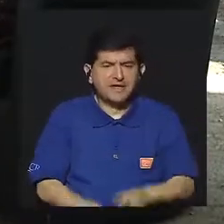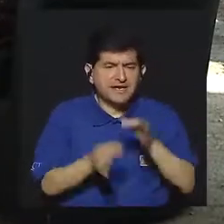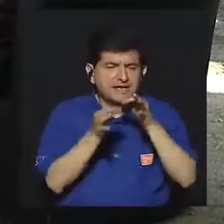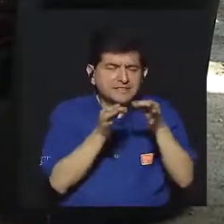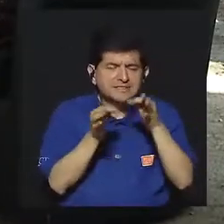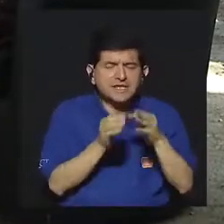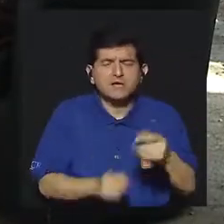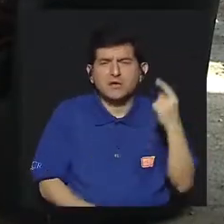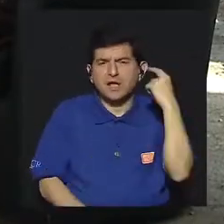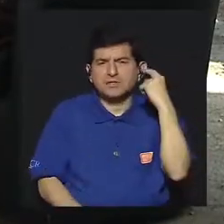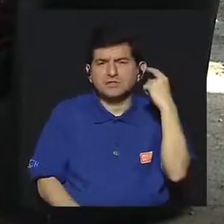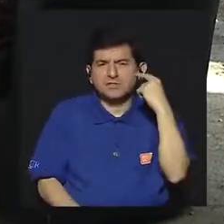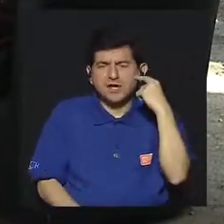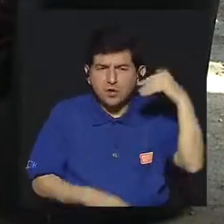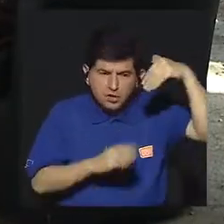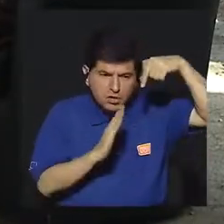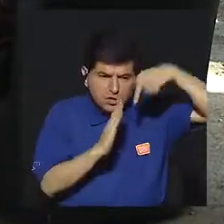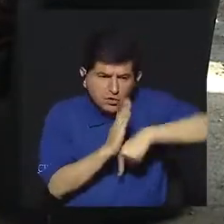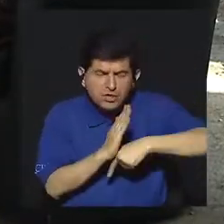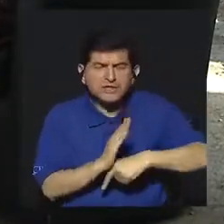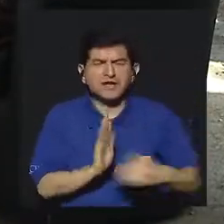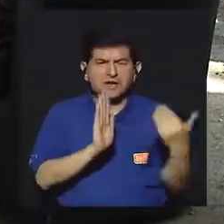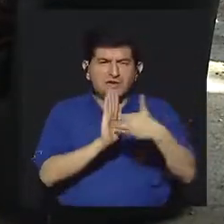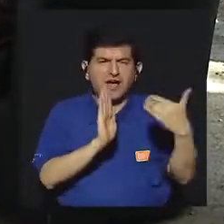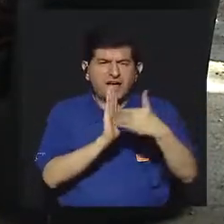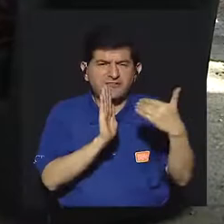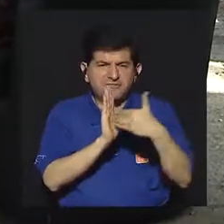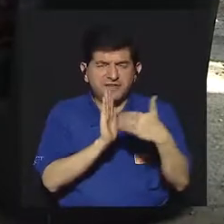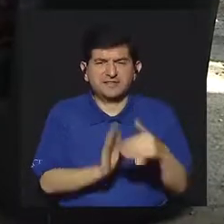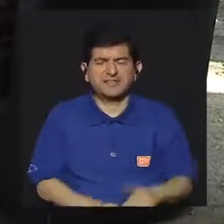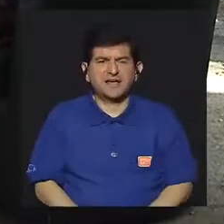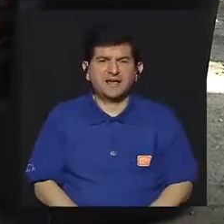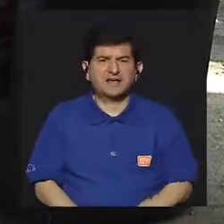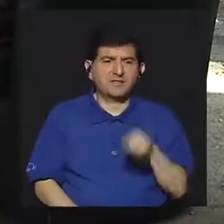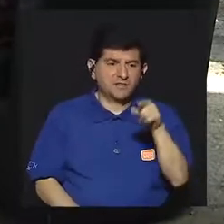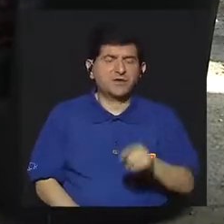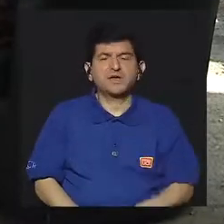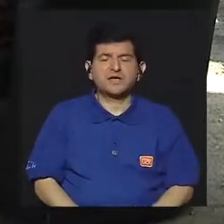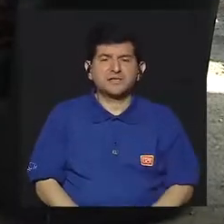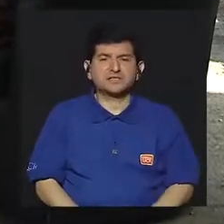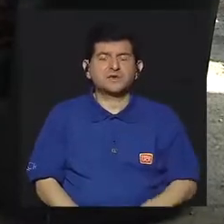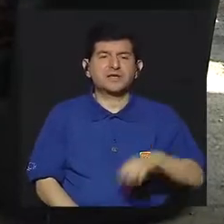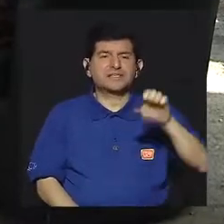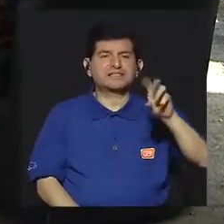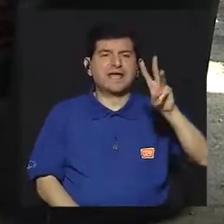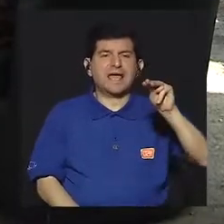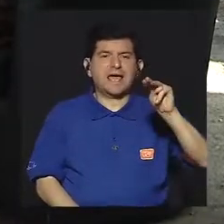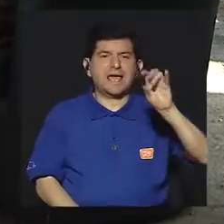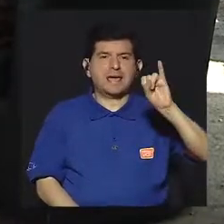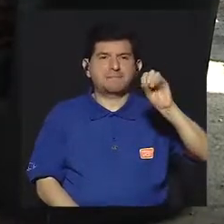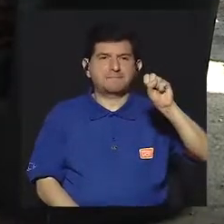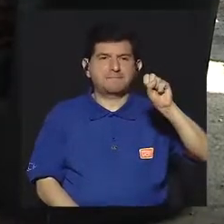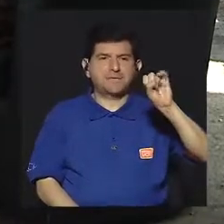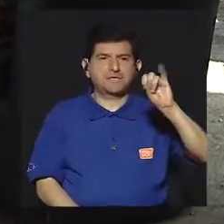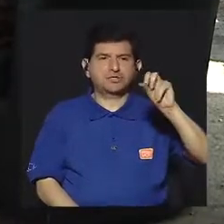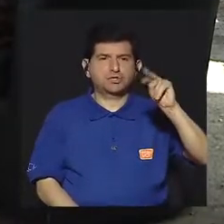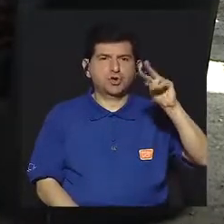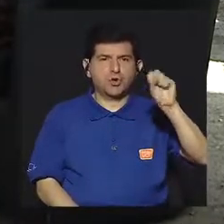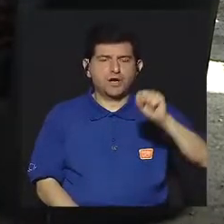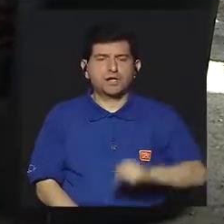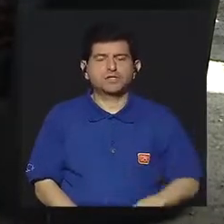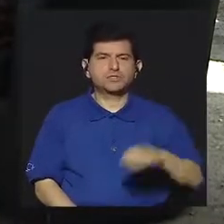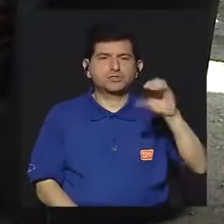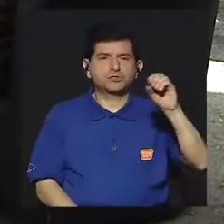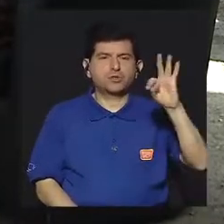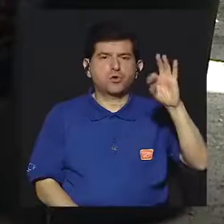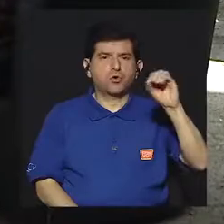las células del oído interno fueron dañadas por la exposición a la quimio. Se llama emisiones otoacústicas. Entonces, es una prueba súper objetiva.